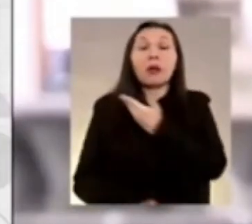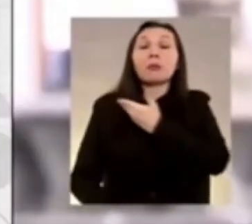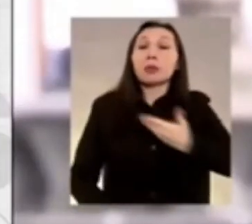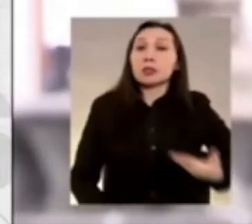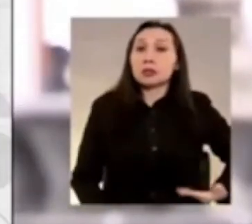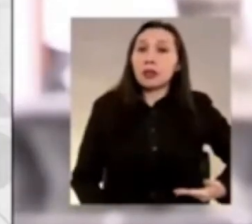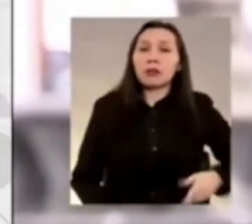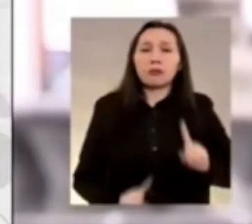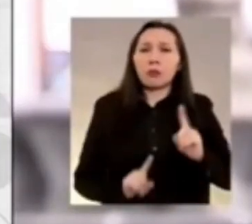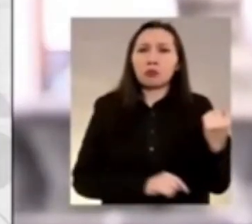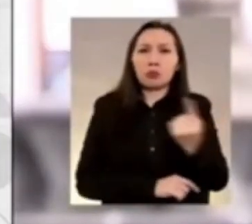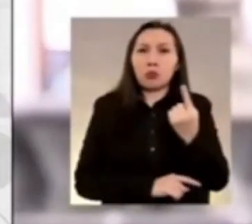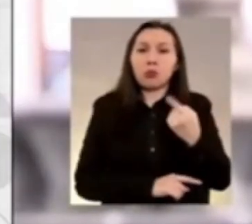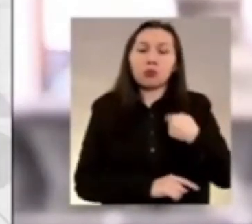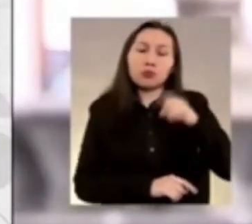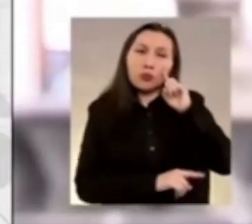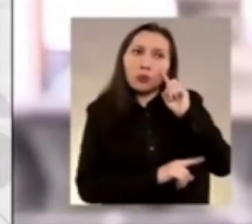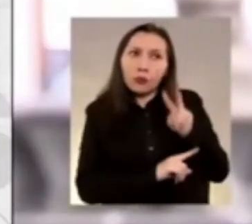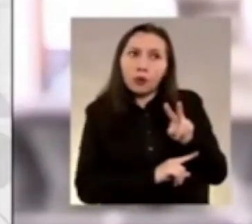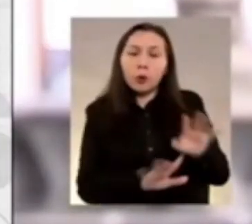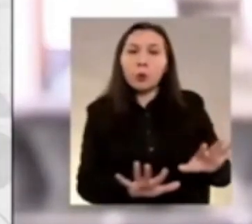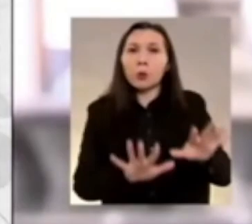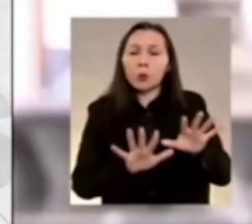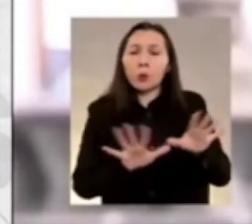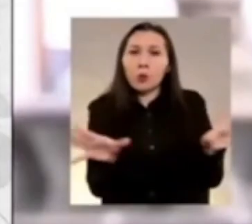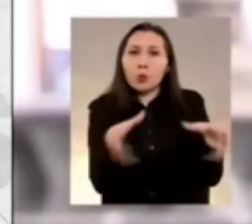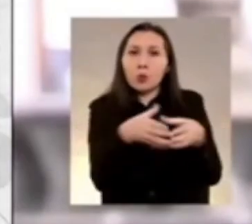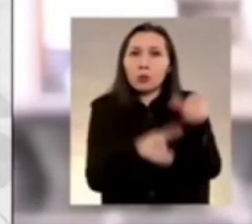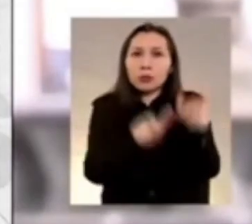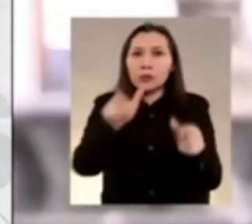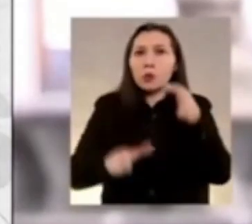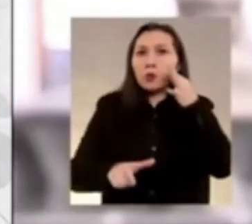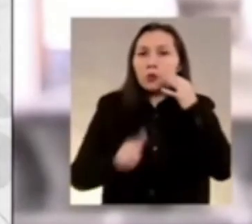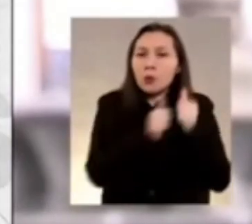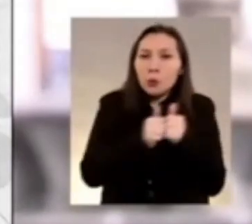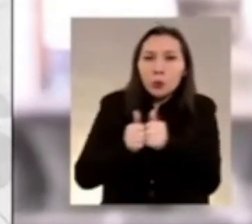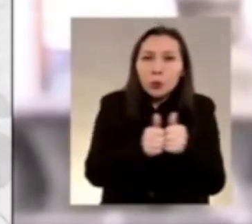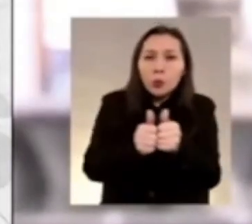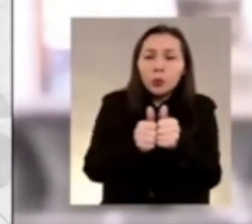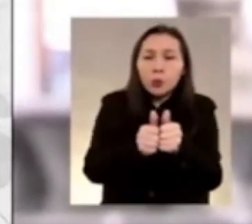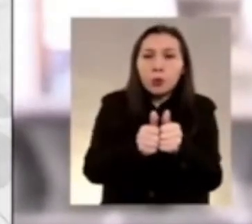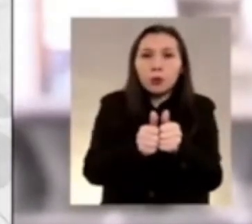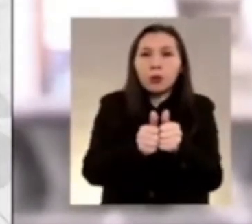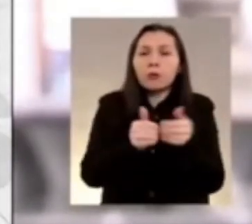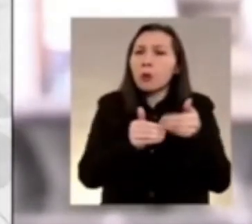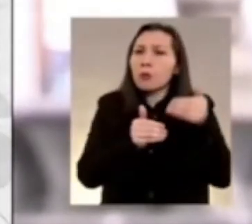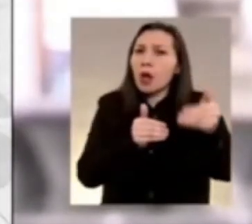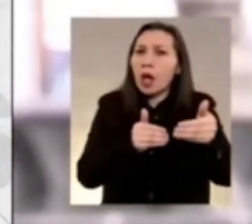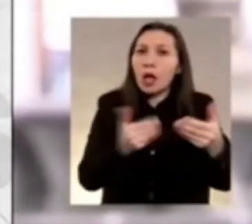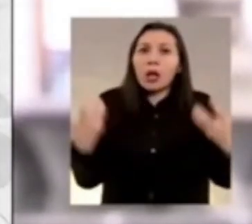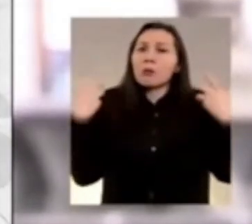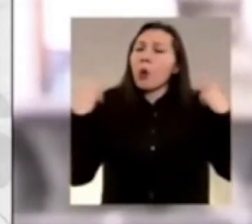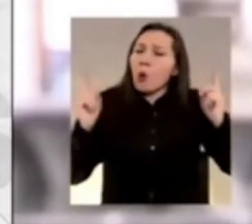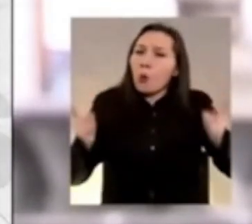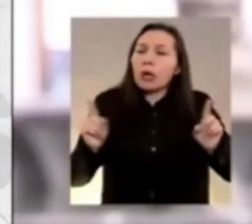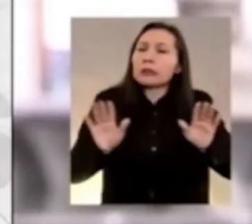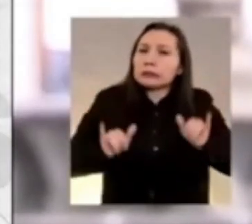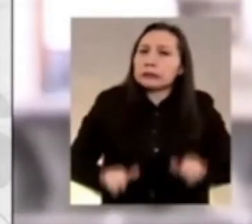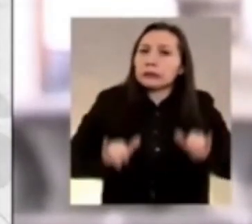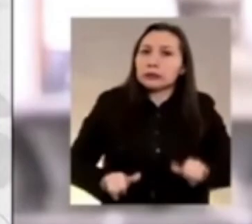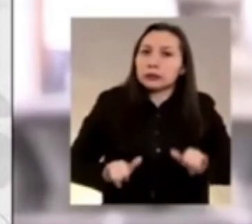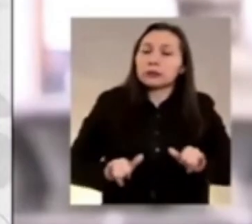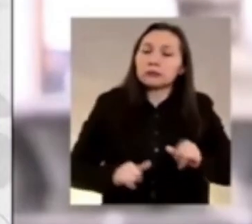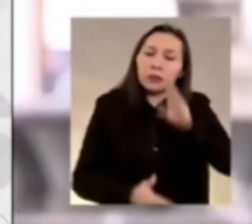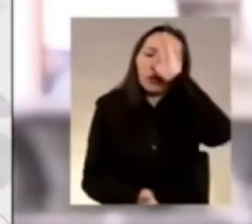presidente tampoco. Me tocó ver un extraordinario grupo humano que lo acompañaba más allá de sus responsabilidades y que